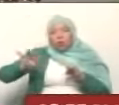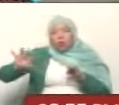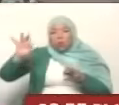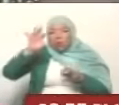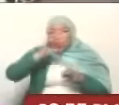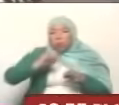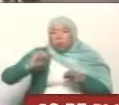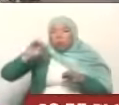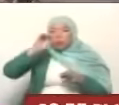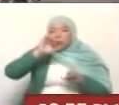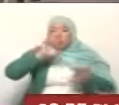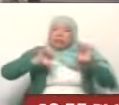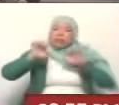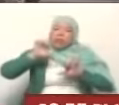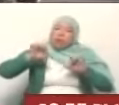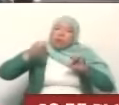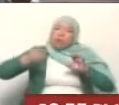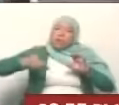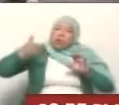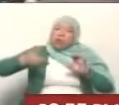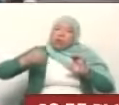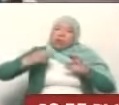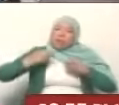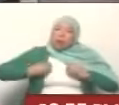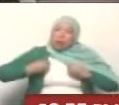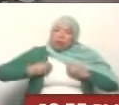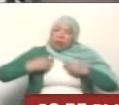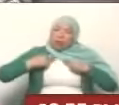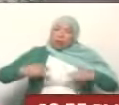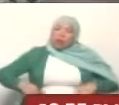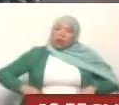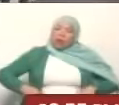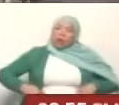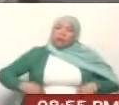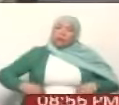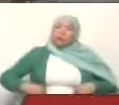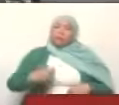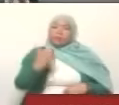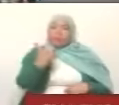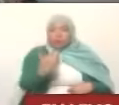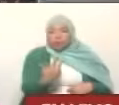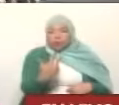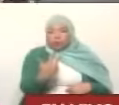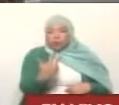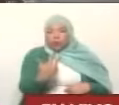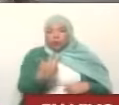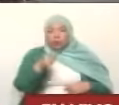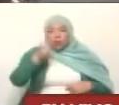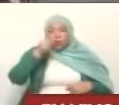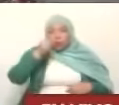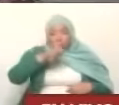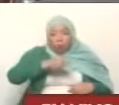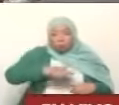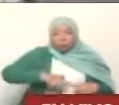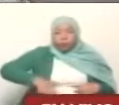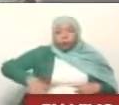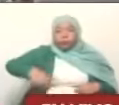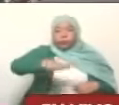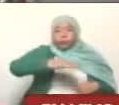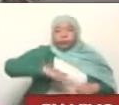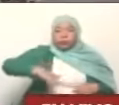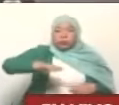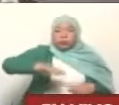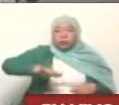elementos fundamentales para la vida humana. Y pues esos tres estados llaneros, o vamos a decir la zona